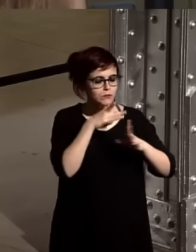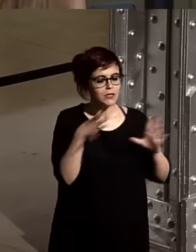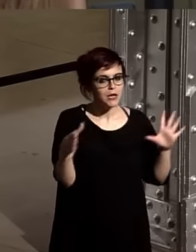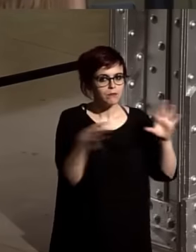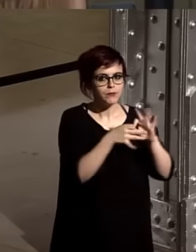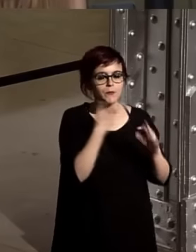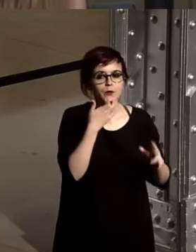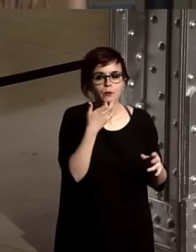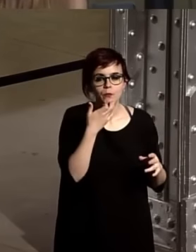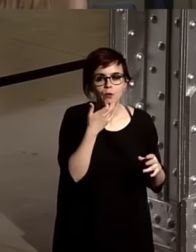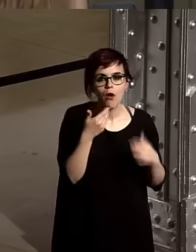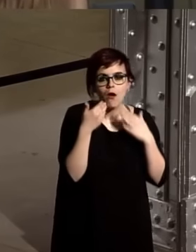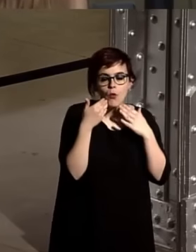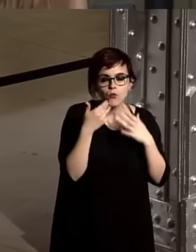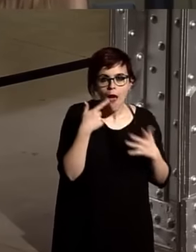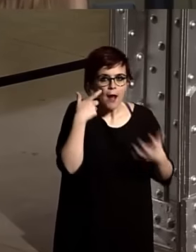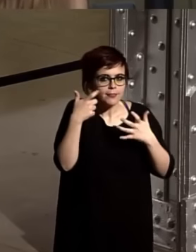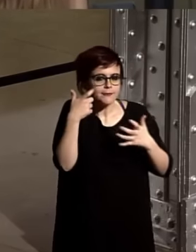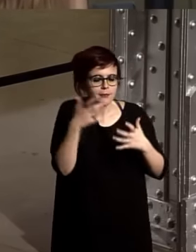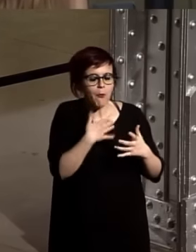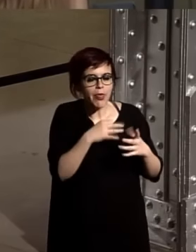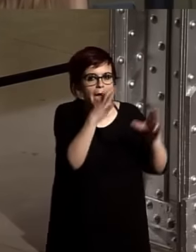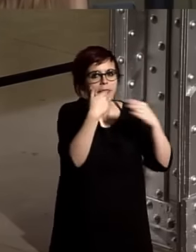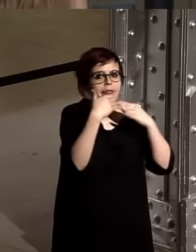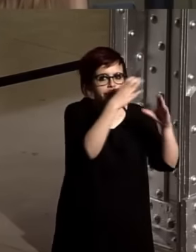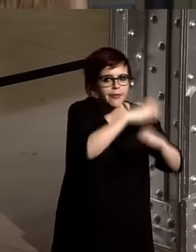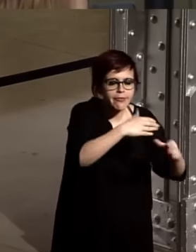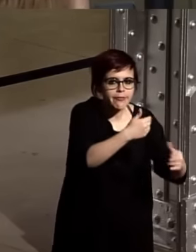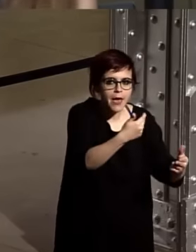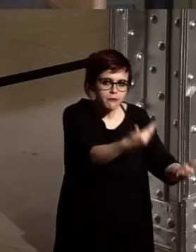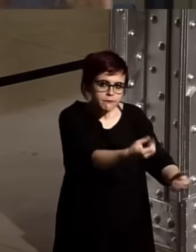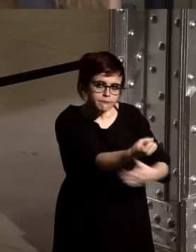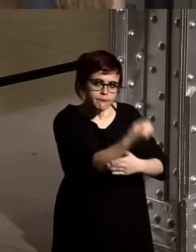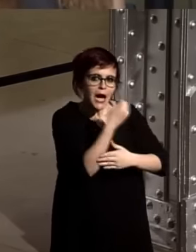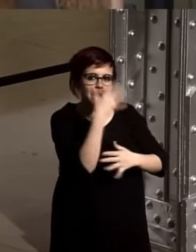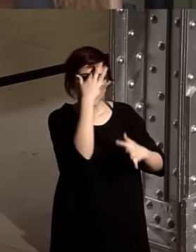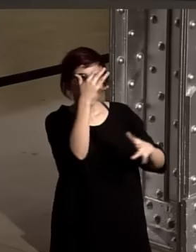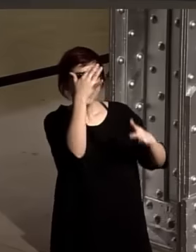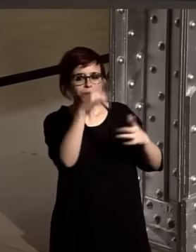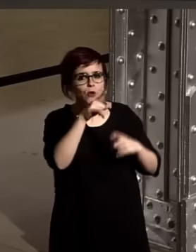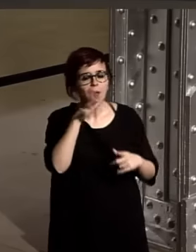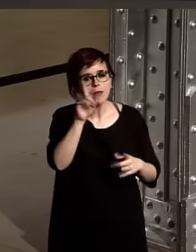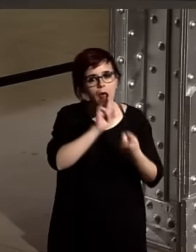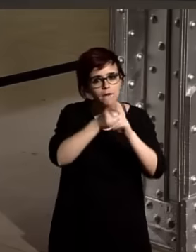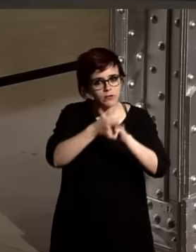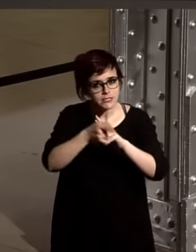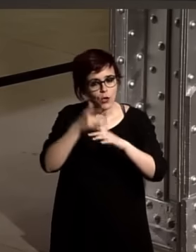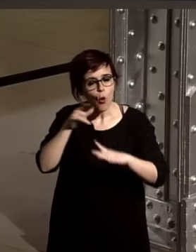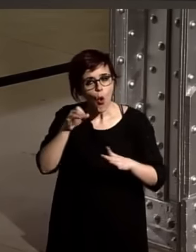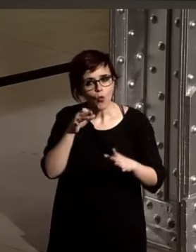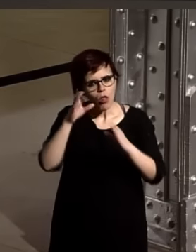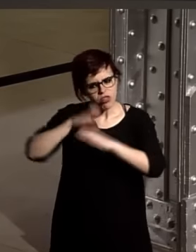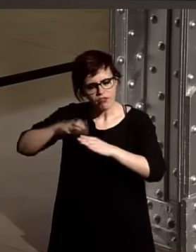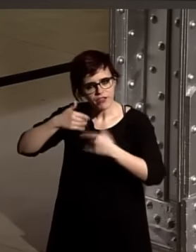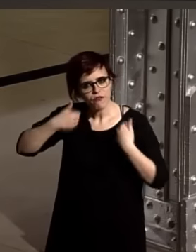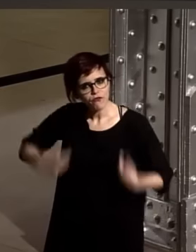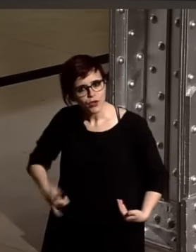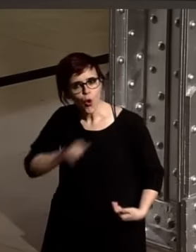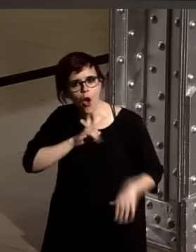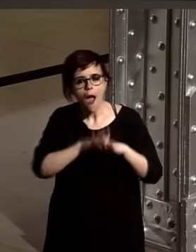artista la ciencia le puede inspirar y yo creo que para un científico el arte también aporta una metodología de